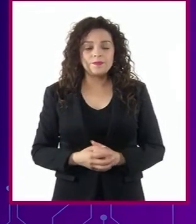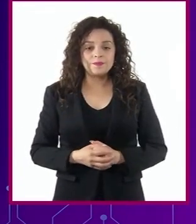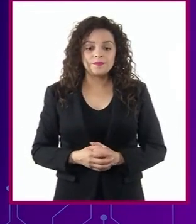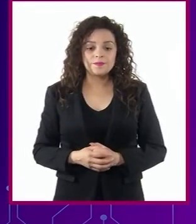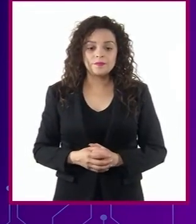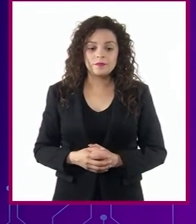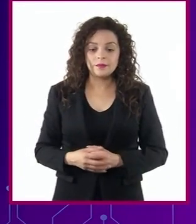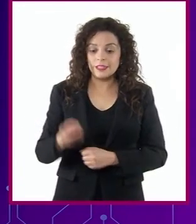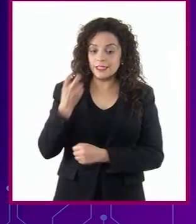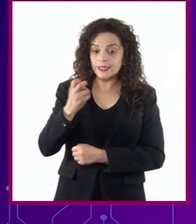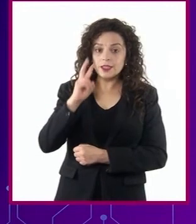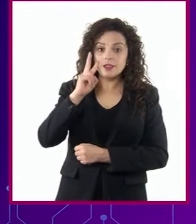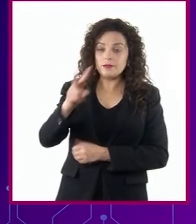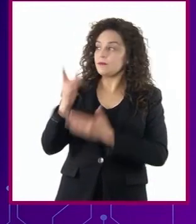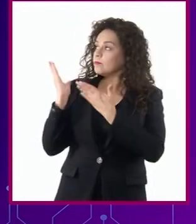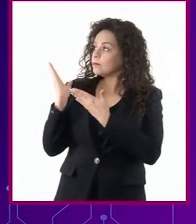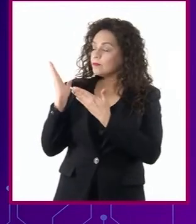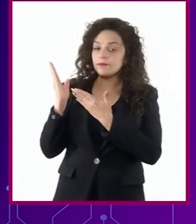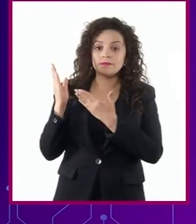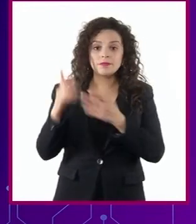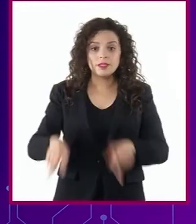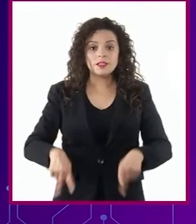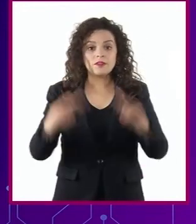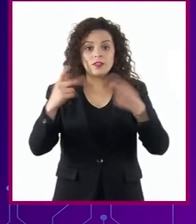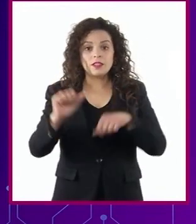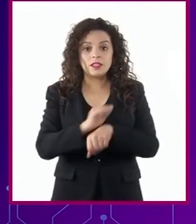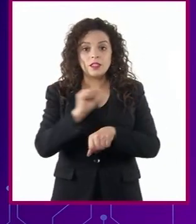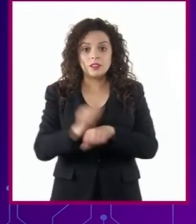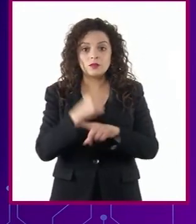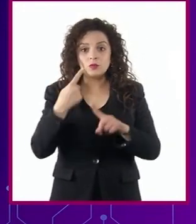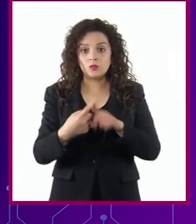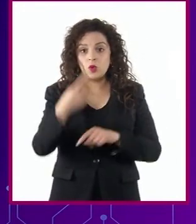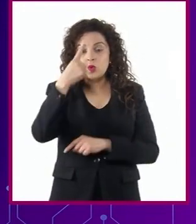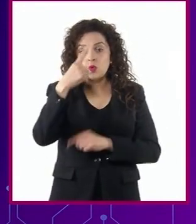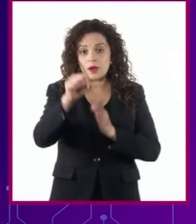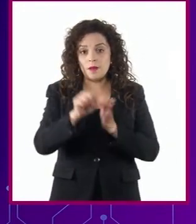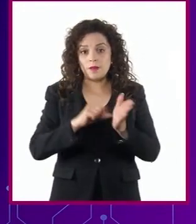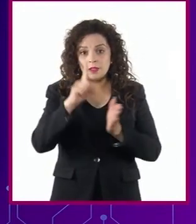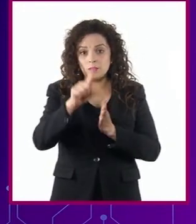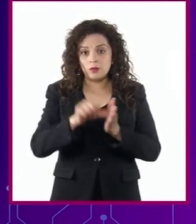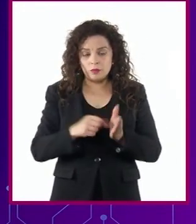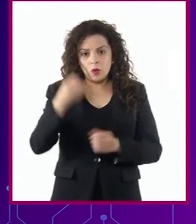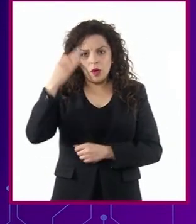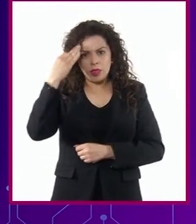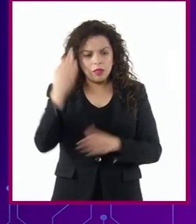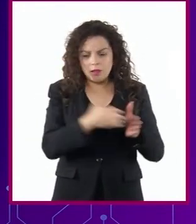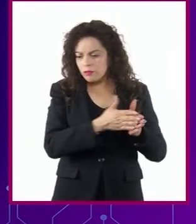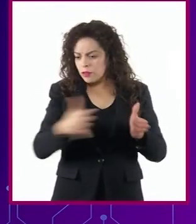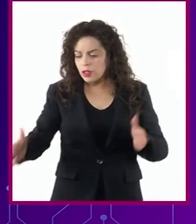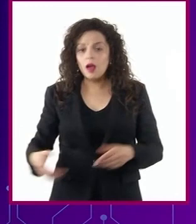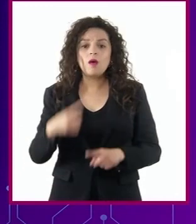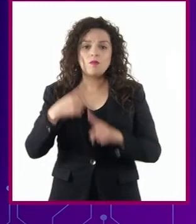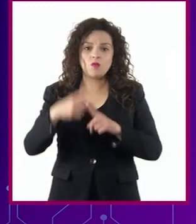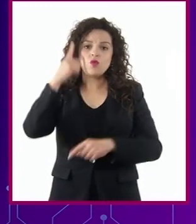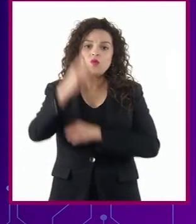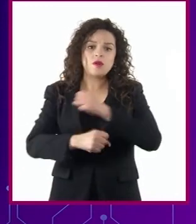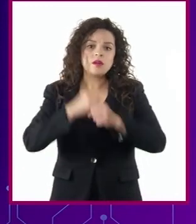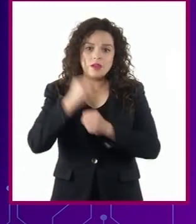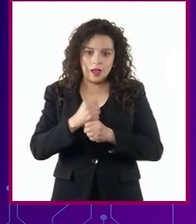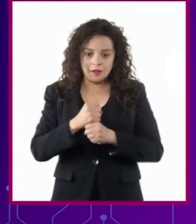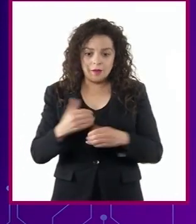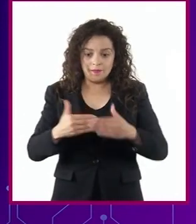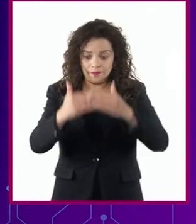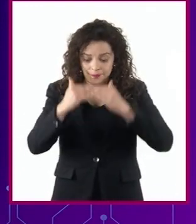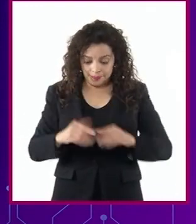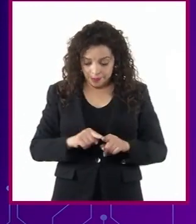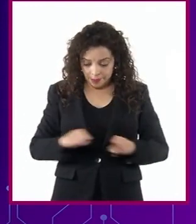Esta gráfica muestra la venta de automóviles por mes de una agencia automotriz a lo largo de un año. En el eje horizontal se ha ubicado